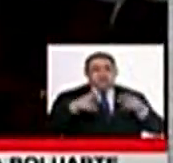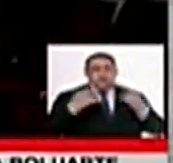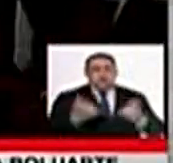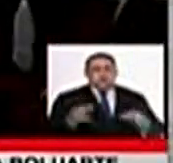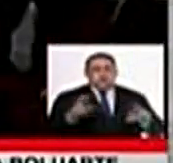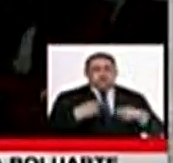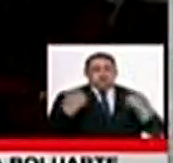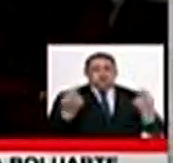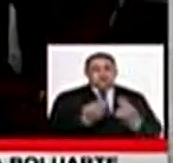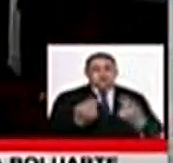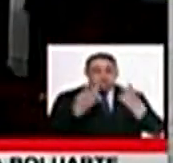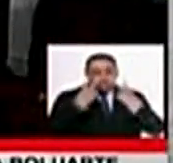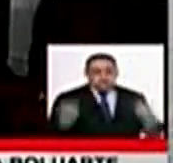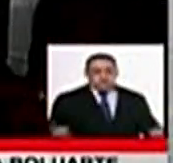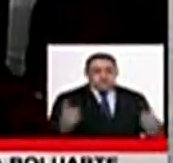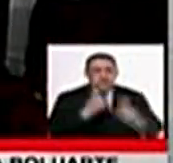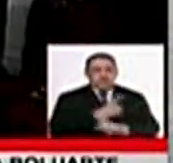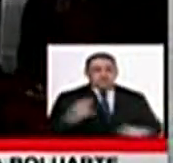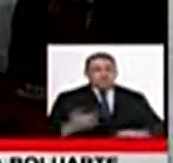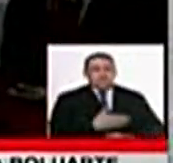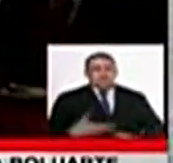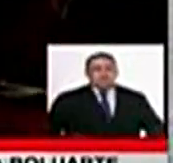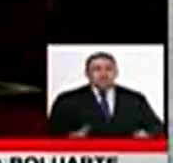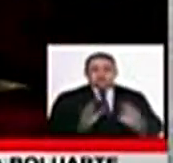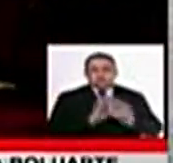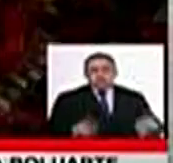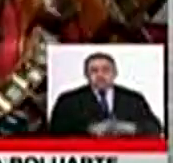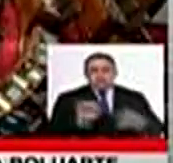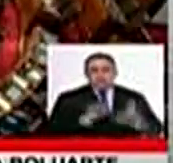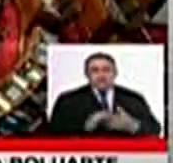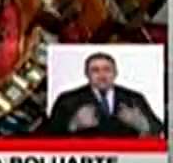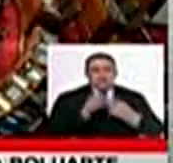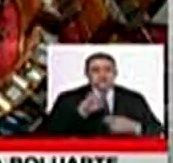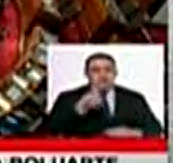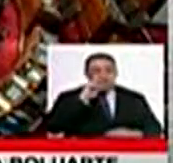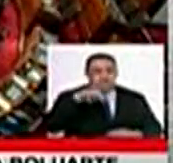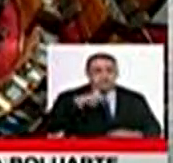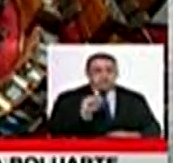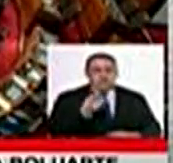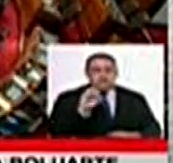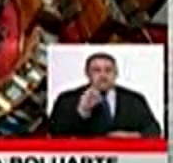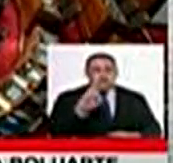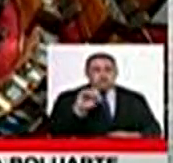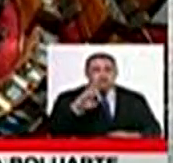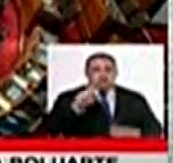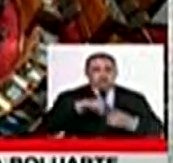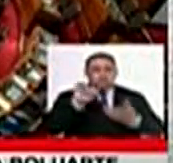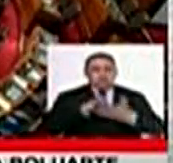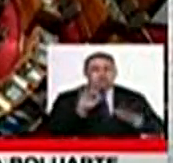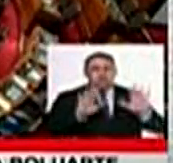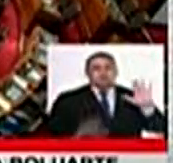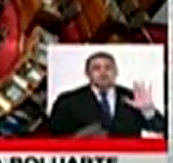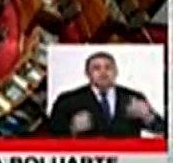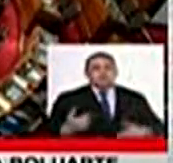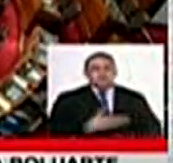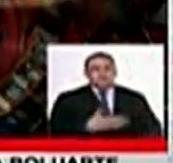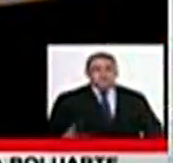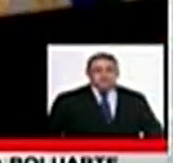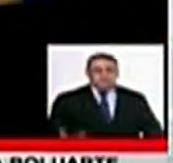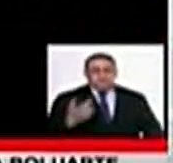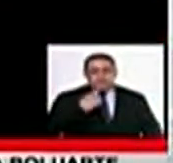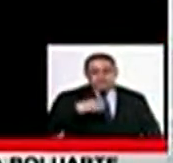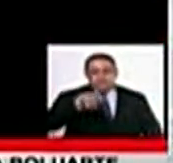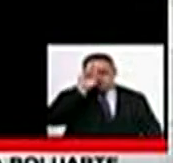un panel precisamente donde se va a hablar de gran corrupción y qué hacer frente a ella. Una de las conclusiones es que la gran corrupción